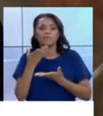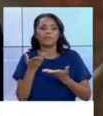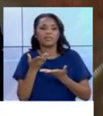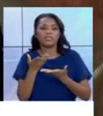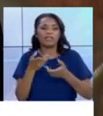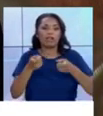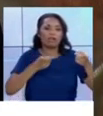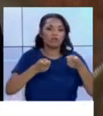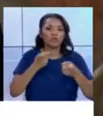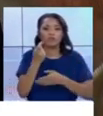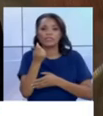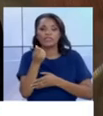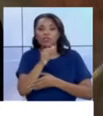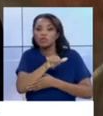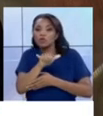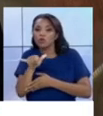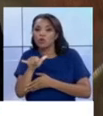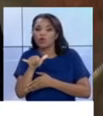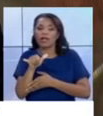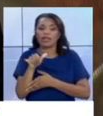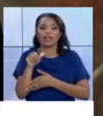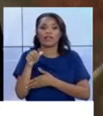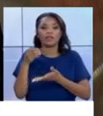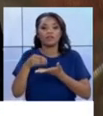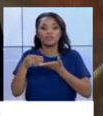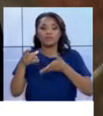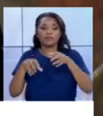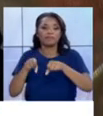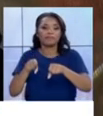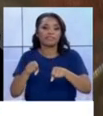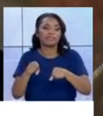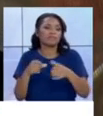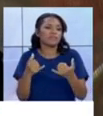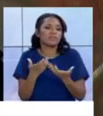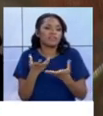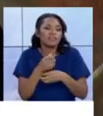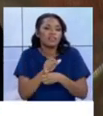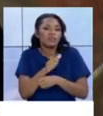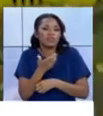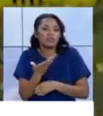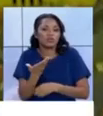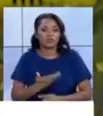como se controla el costo de la canasta básica qué otra medida adoptaría para abaratar estos